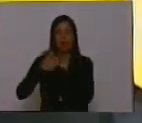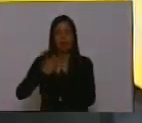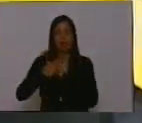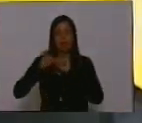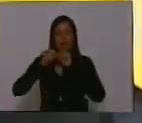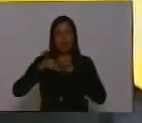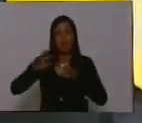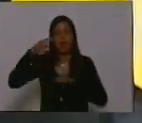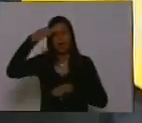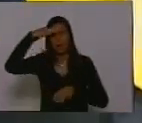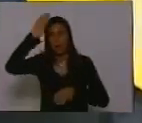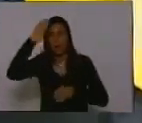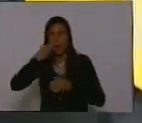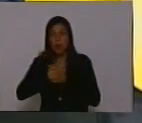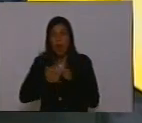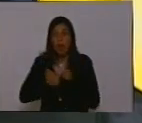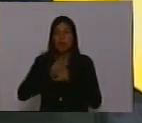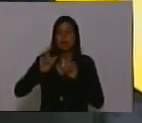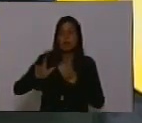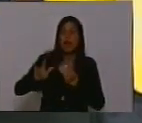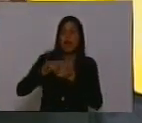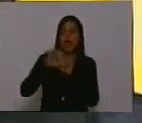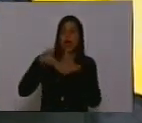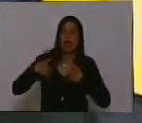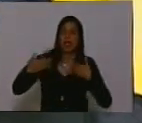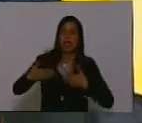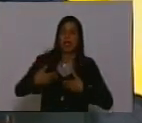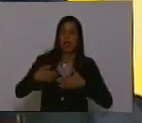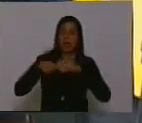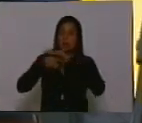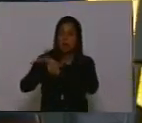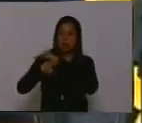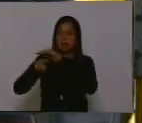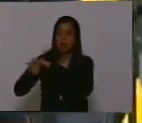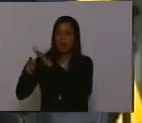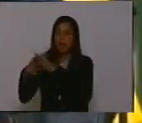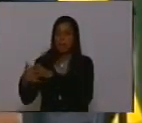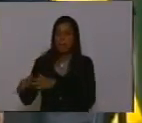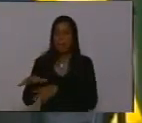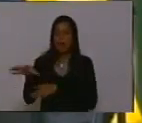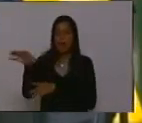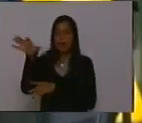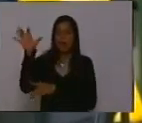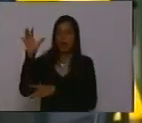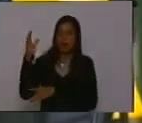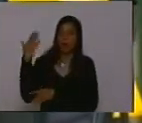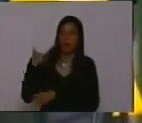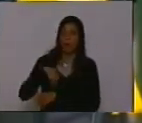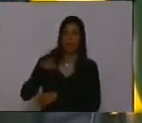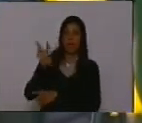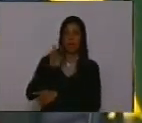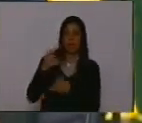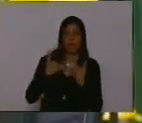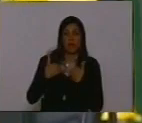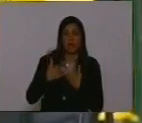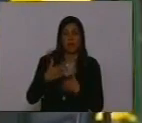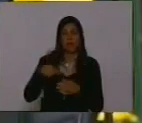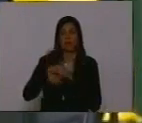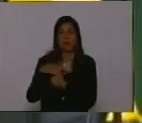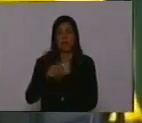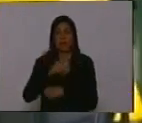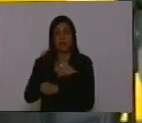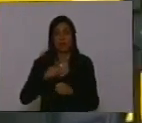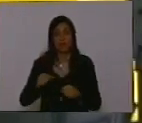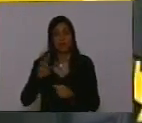esos cubanos con mucho amor y con mucha alegría a llegar a los lugares donde nosotros no habíamos llegado. Y es así en el